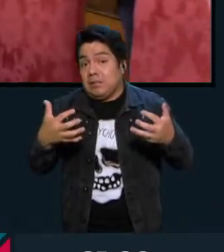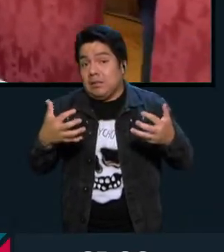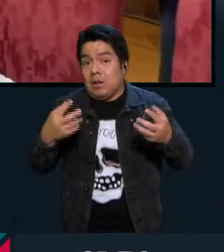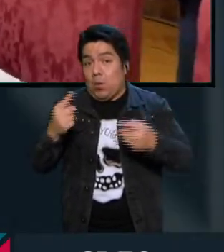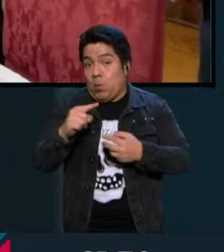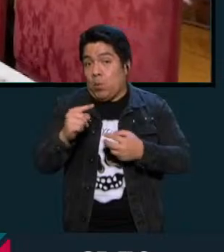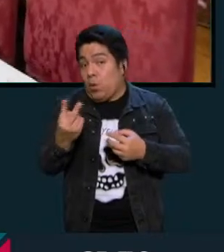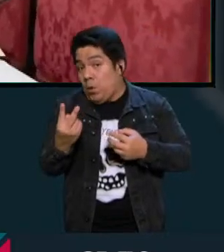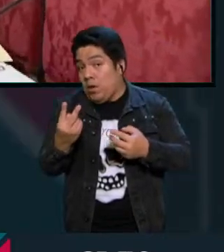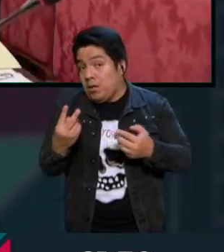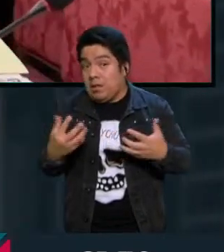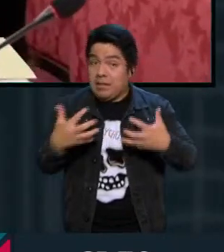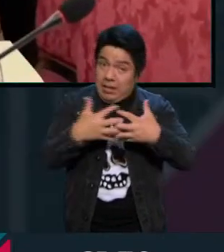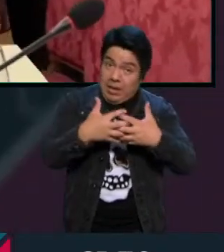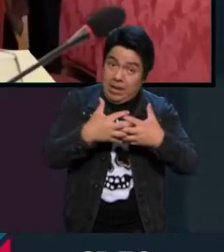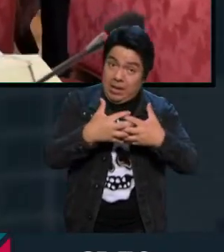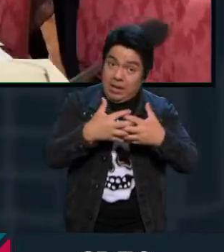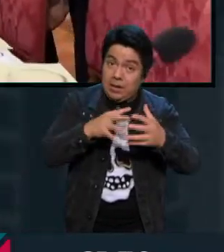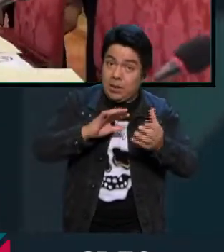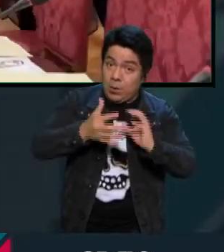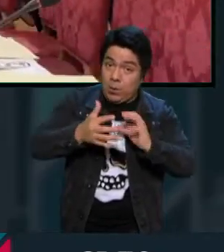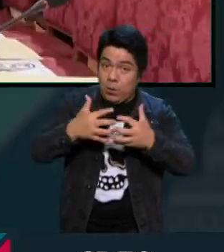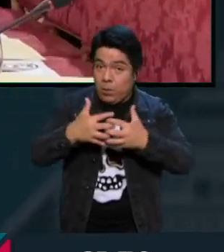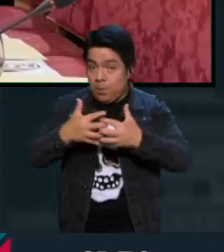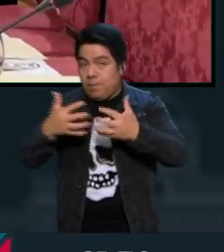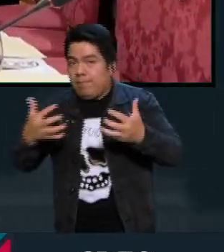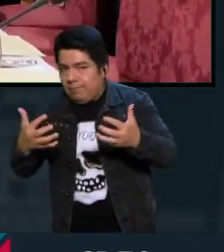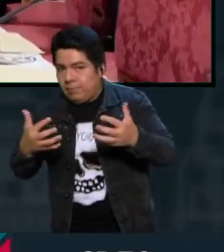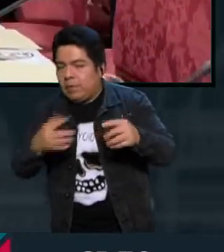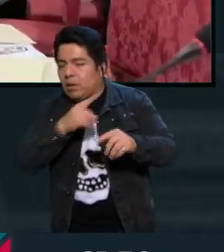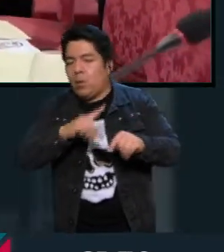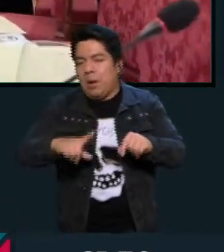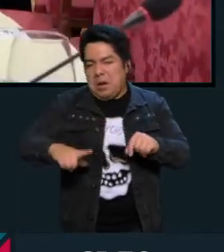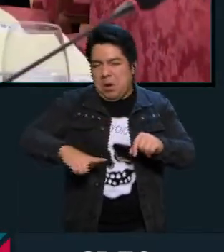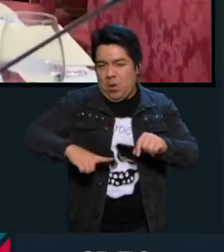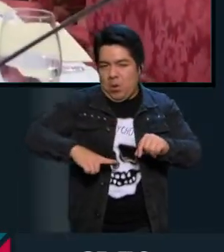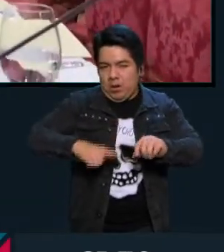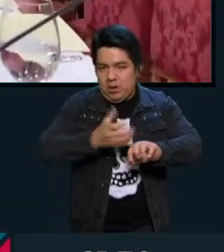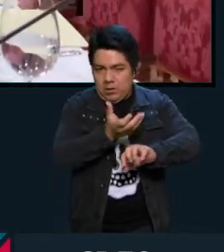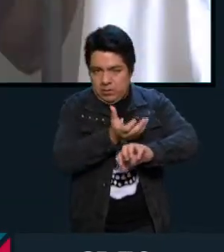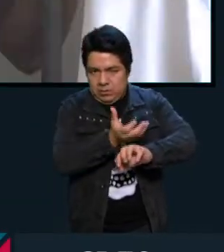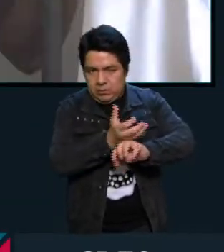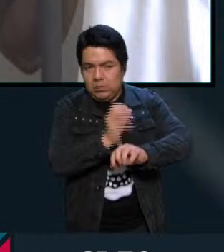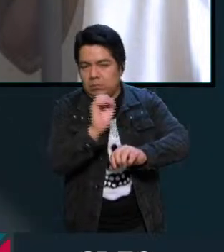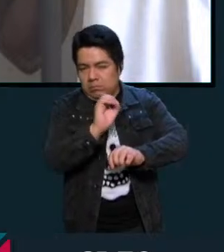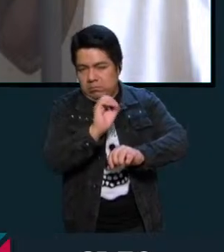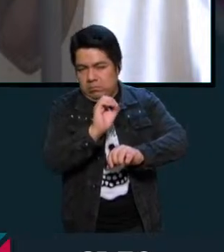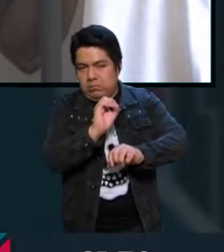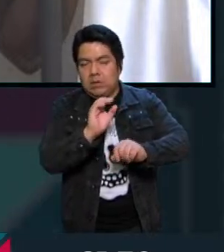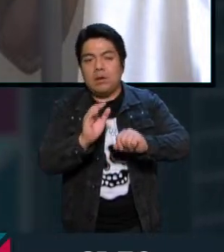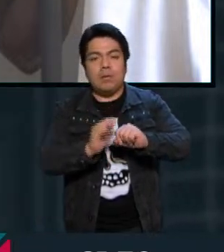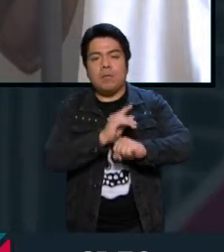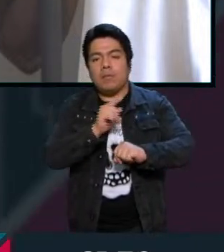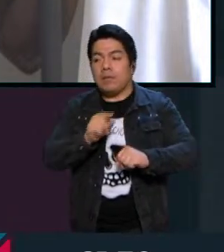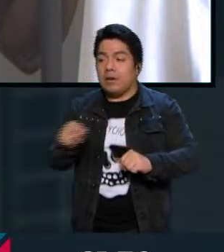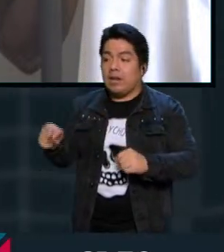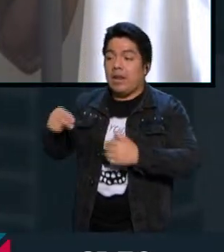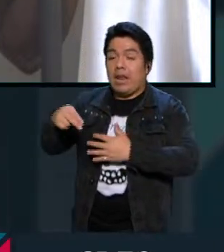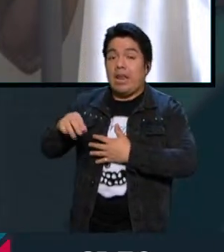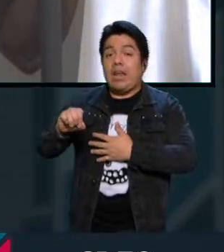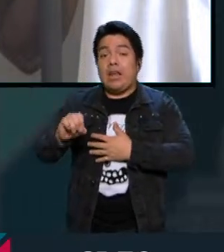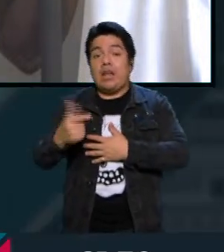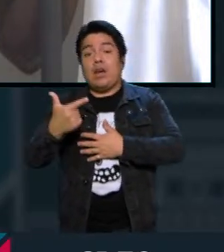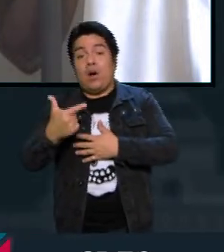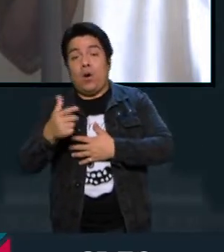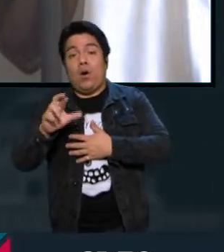Ujú. entonces dice, no es un tema con el gobierno de Estados Unidos. Entonces, ¿por qué no lo nombra persona non grata? Que sería lo